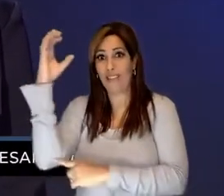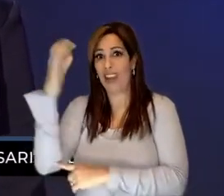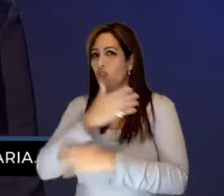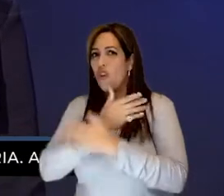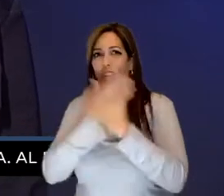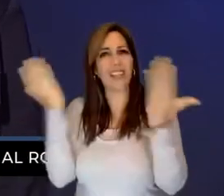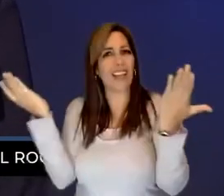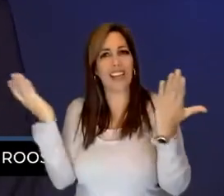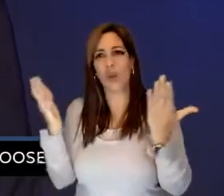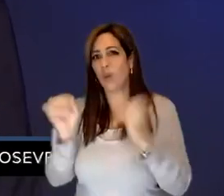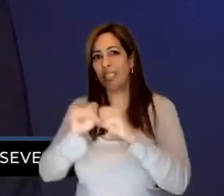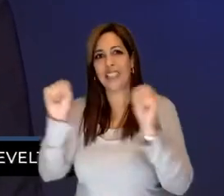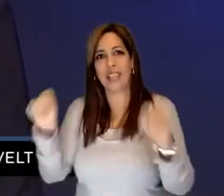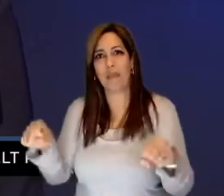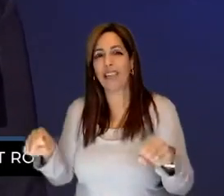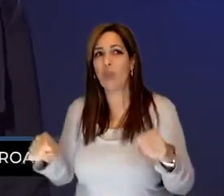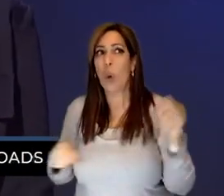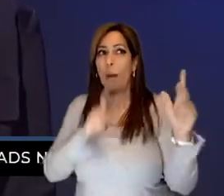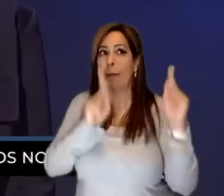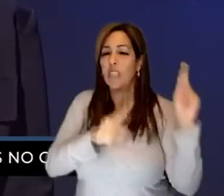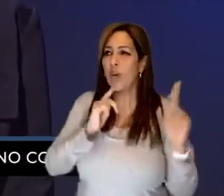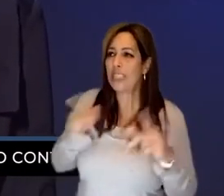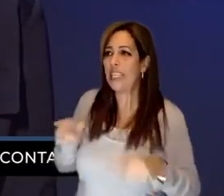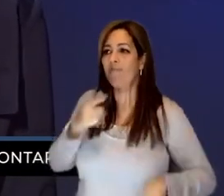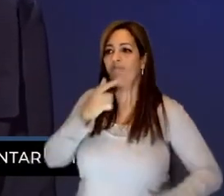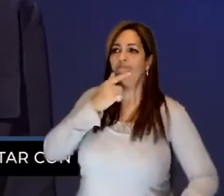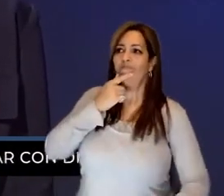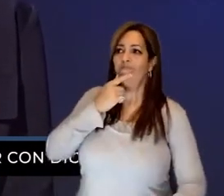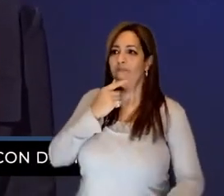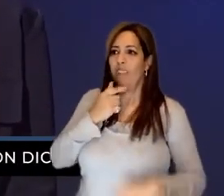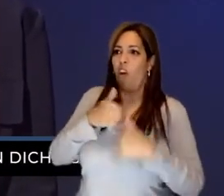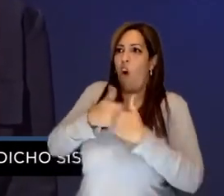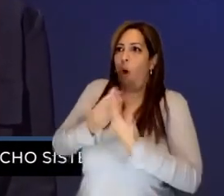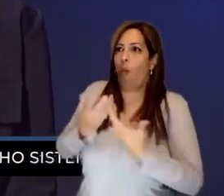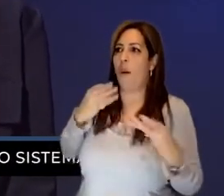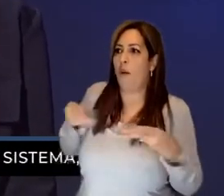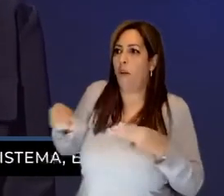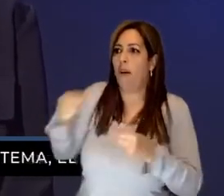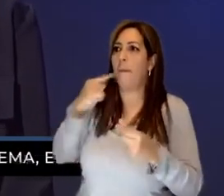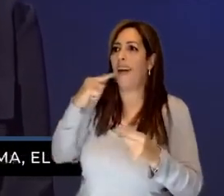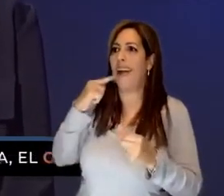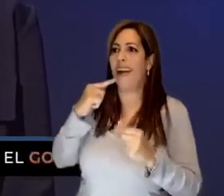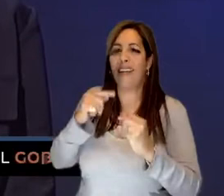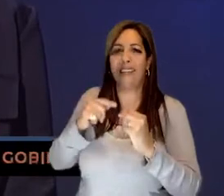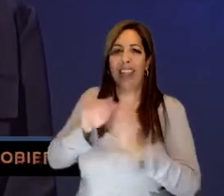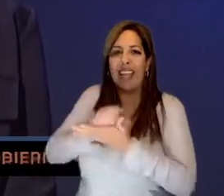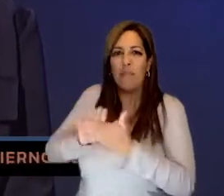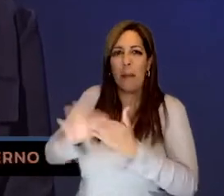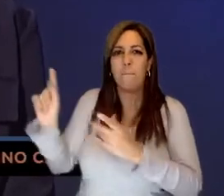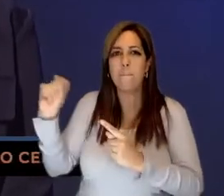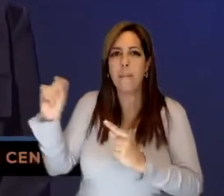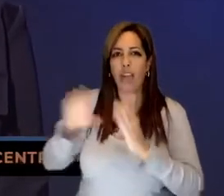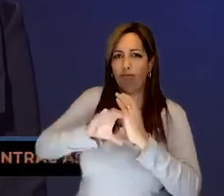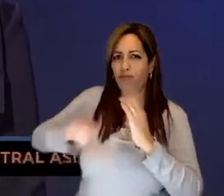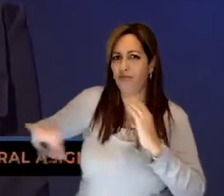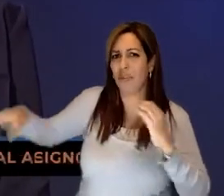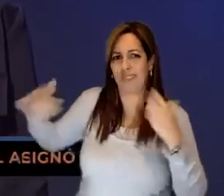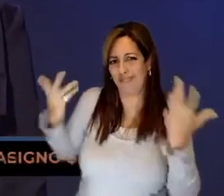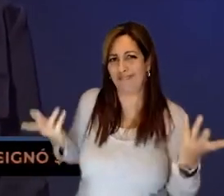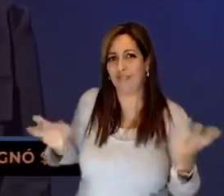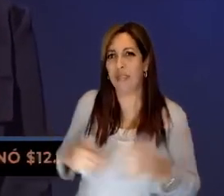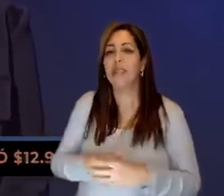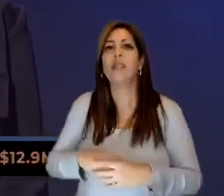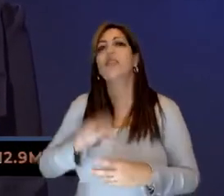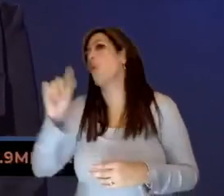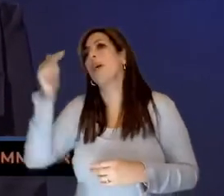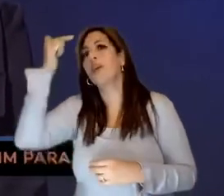sistema sanitario. Okay. Y eso para los desarrolladores, ¿verdad? Pues no es un incentivo, ¿no? Porque tienen que hacer esa inversión adicional. Claro. Así es que el gobierno